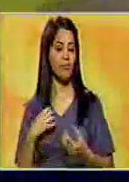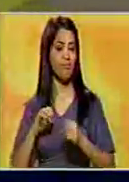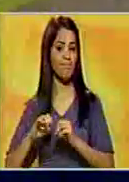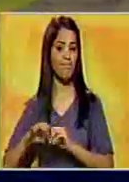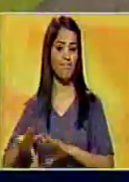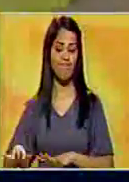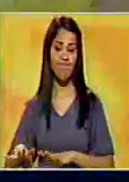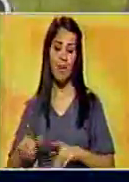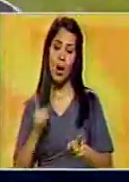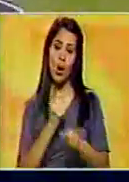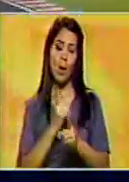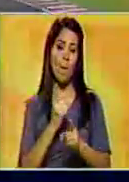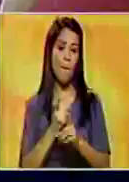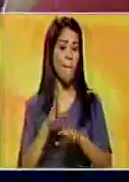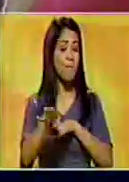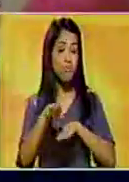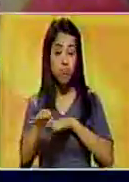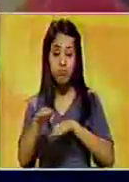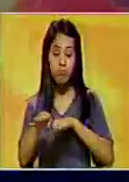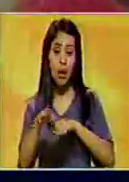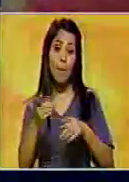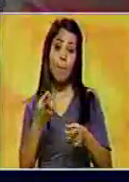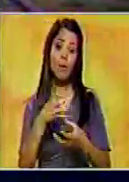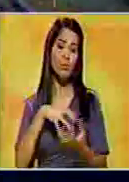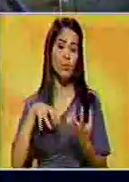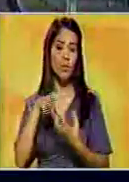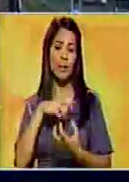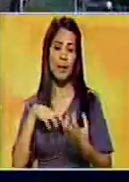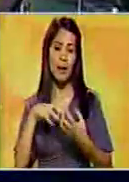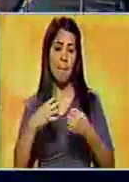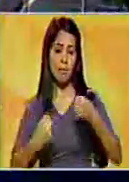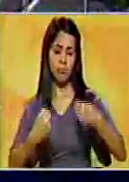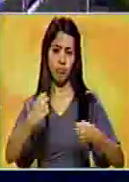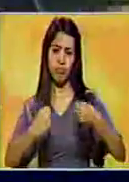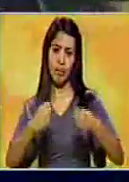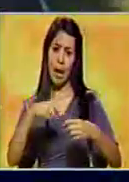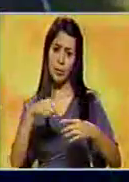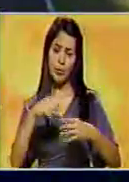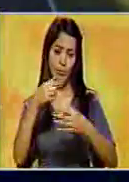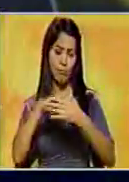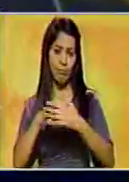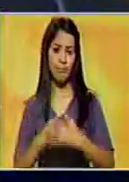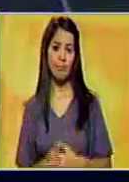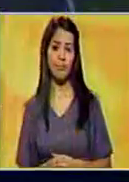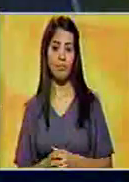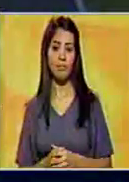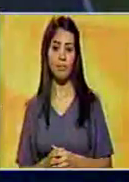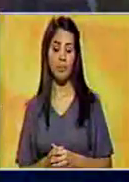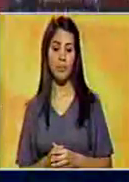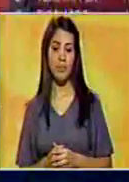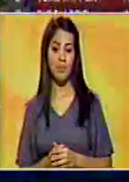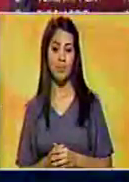la competencia por problemas en la bujía de su automóvil. Ahora Hamilton tendrá en Austin,